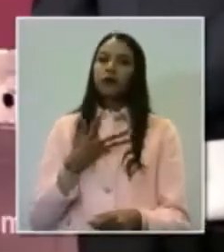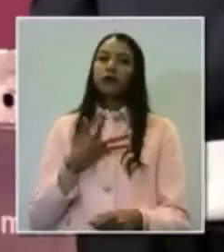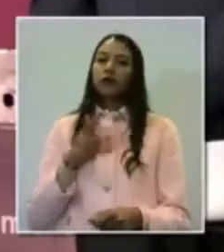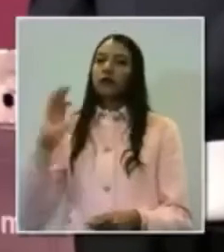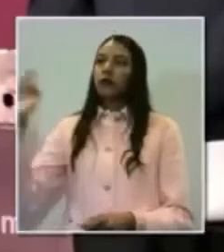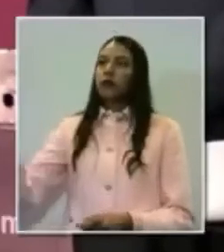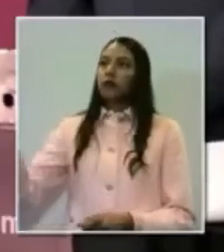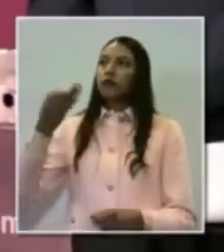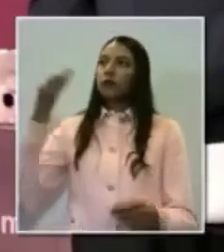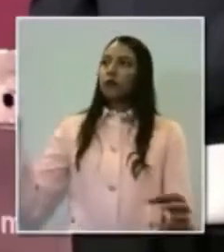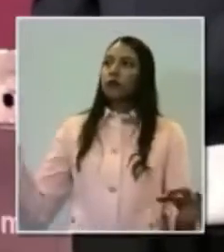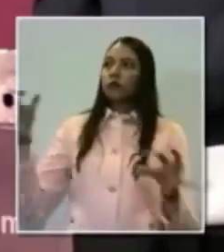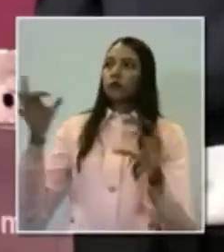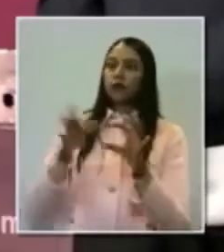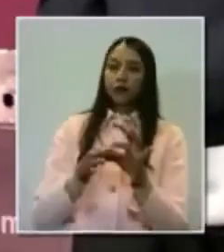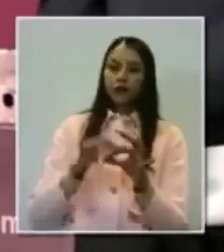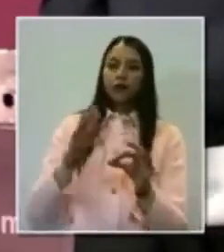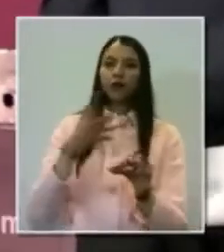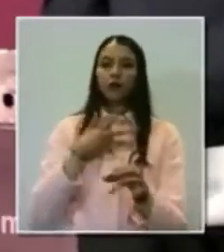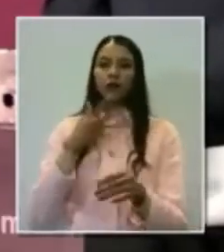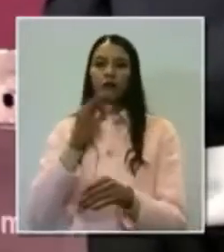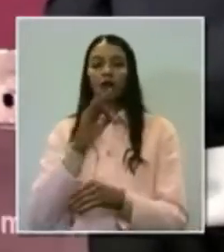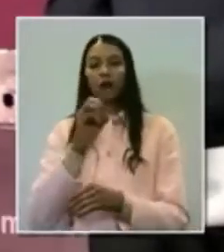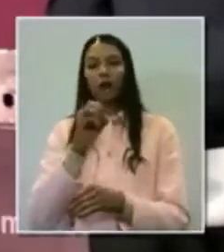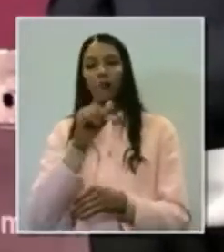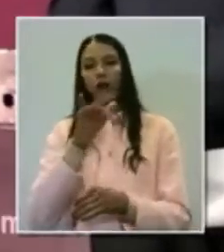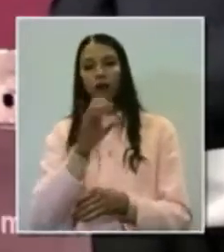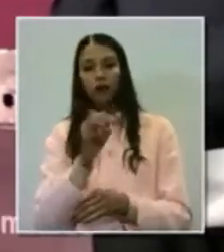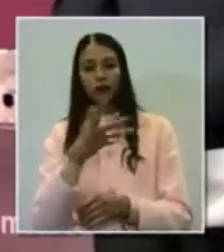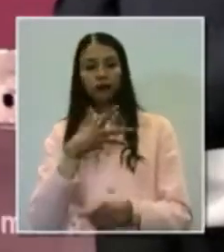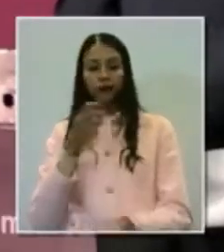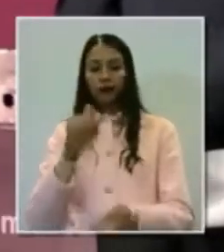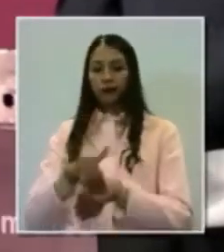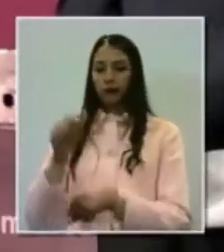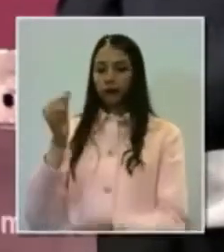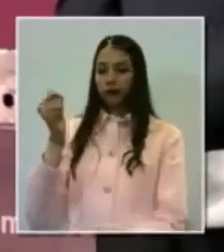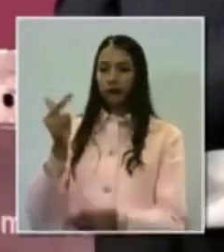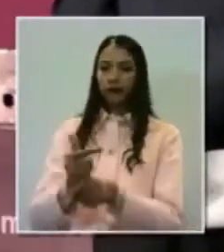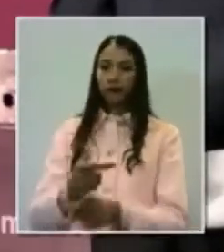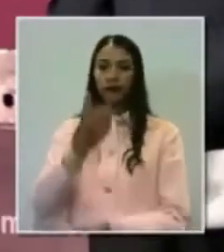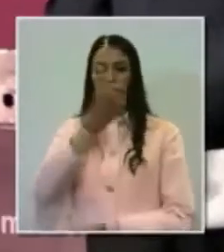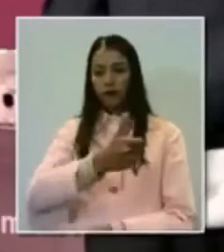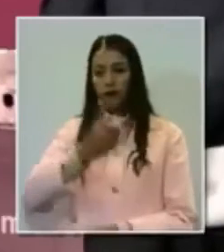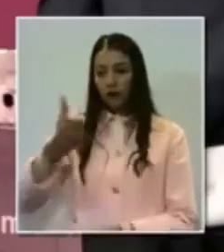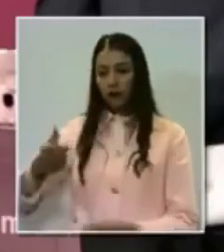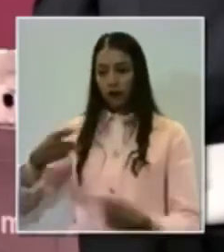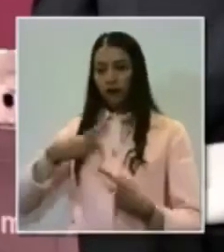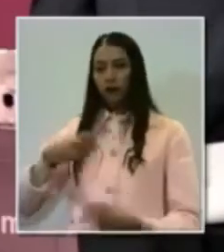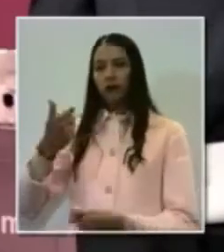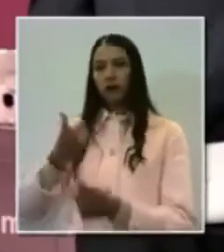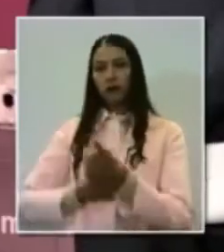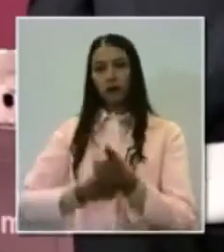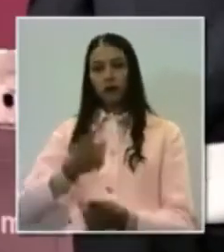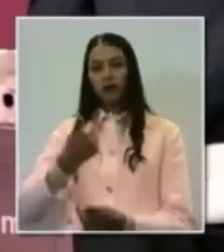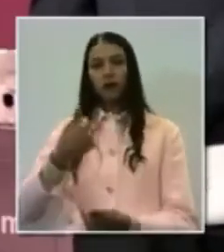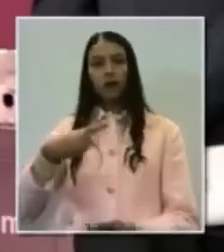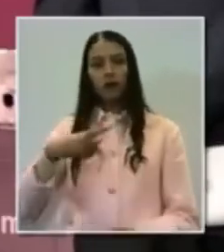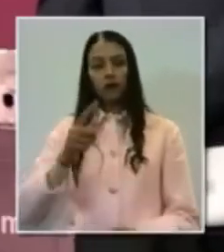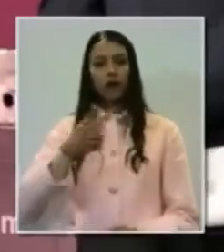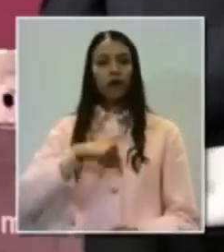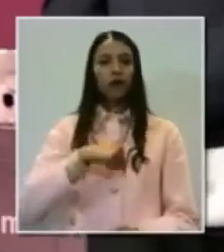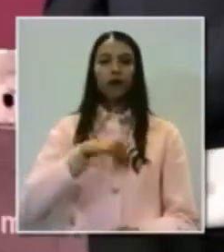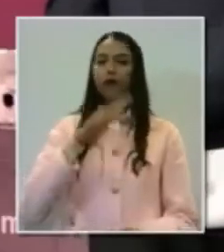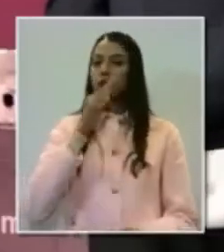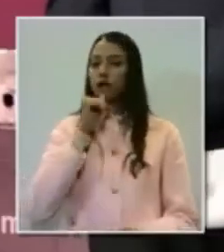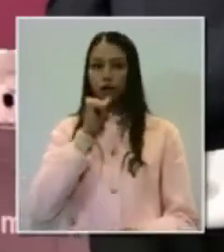a la federación. Si tienen un folio, tienen un número que identifica a cada uno de los participantes, pero nosotros no